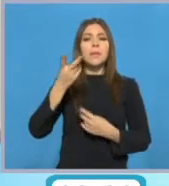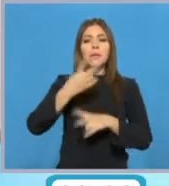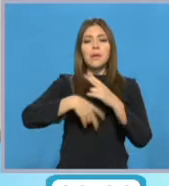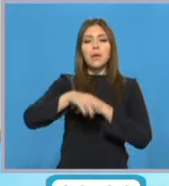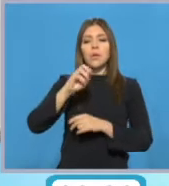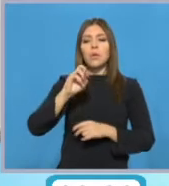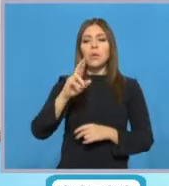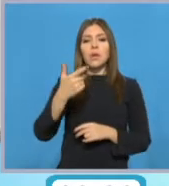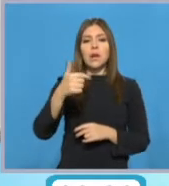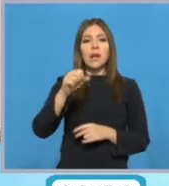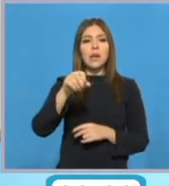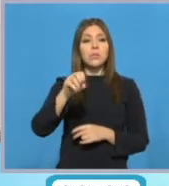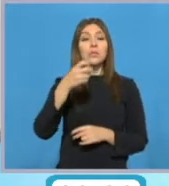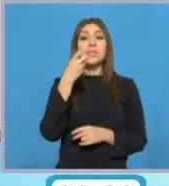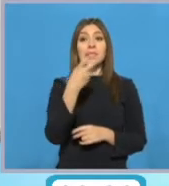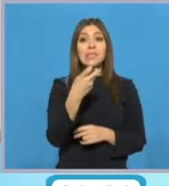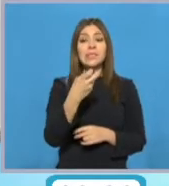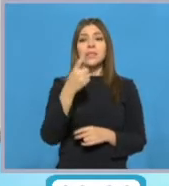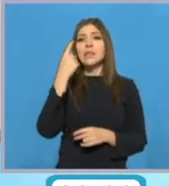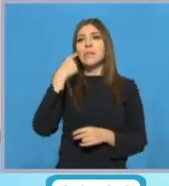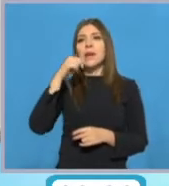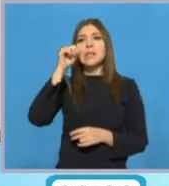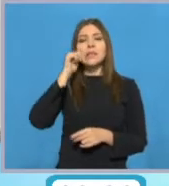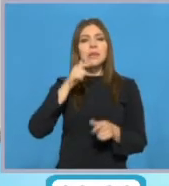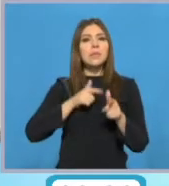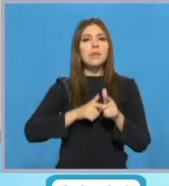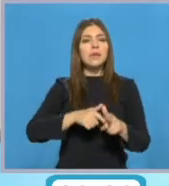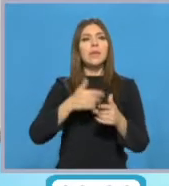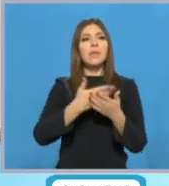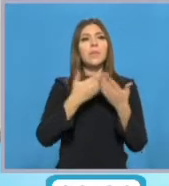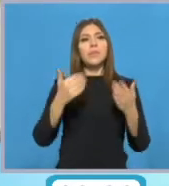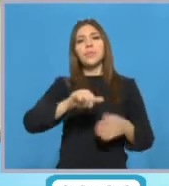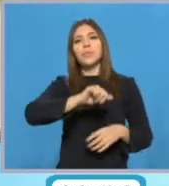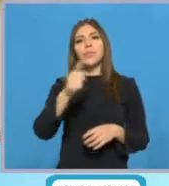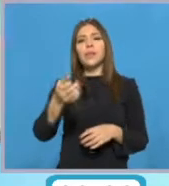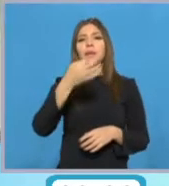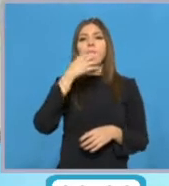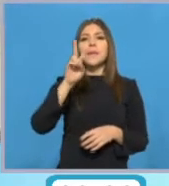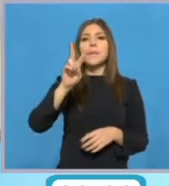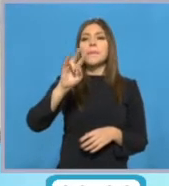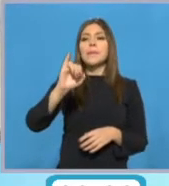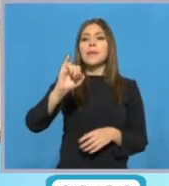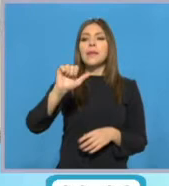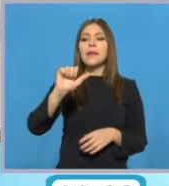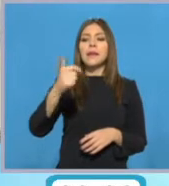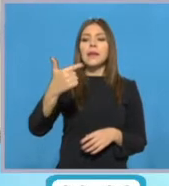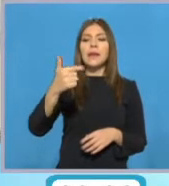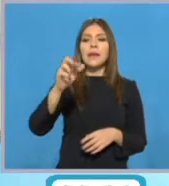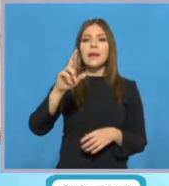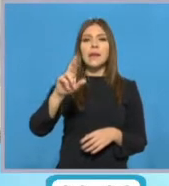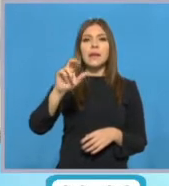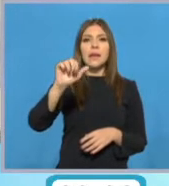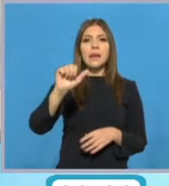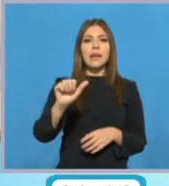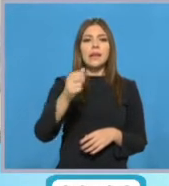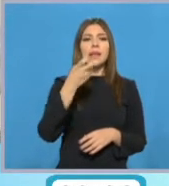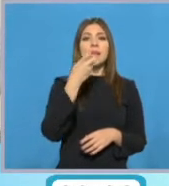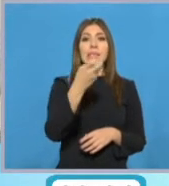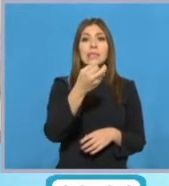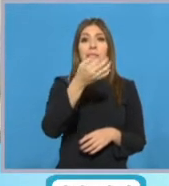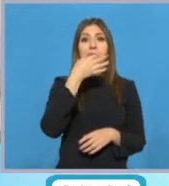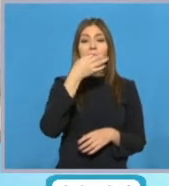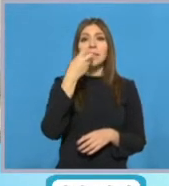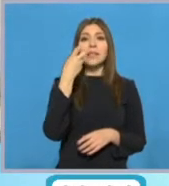vida. Toda la vida. Bueno, el Viagra, y digo la marca, digo el nombre, porque el Viagra fue una pastilla